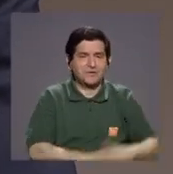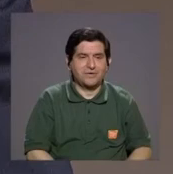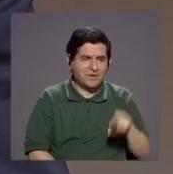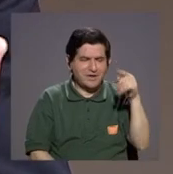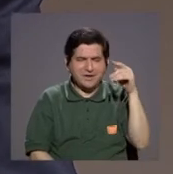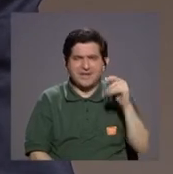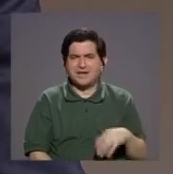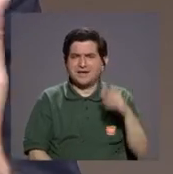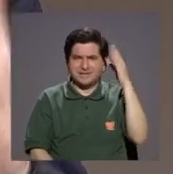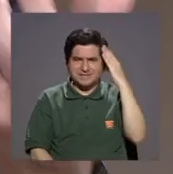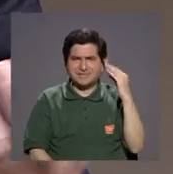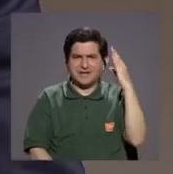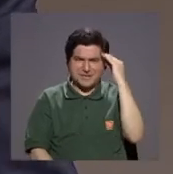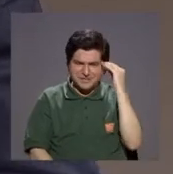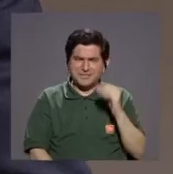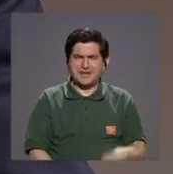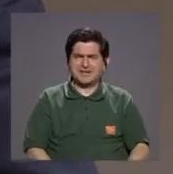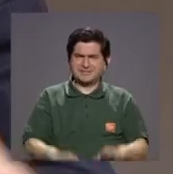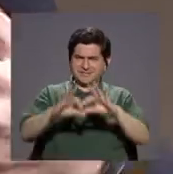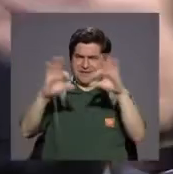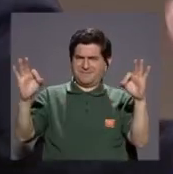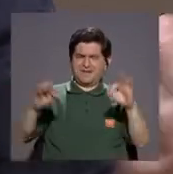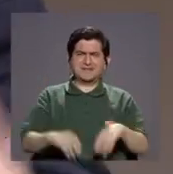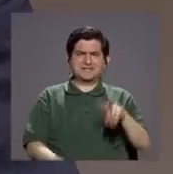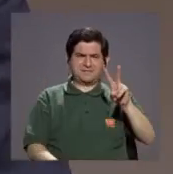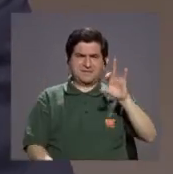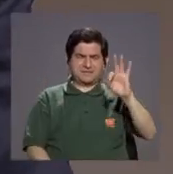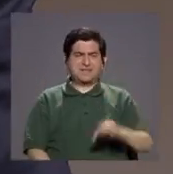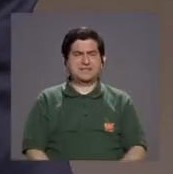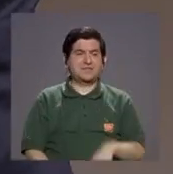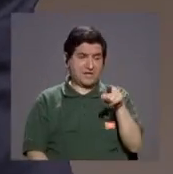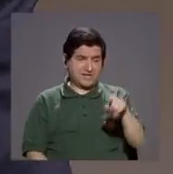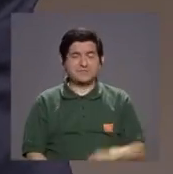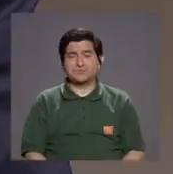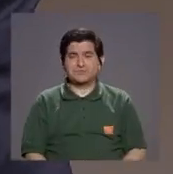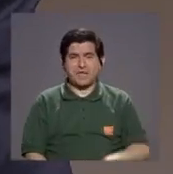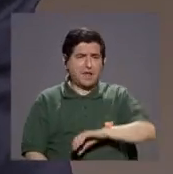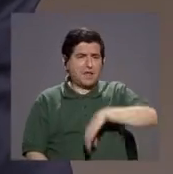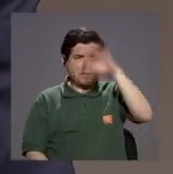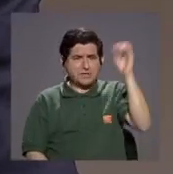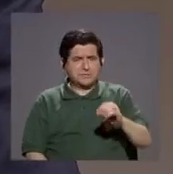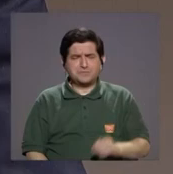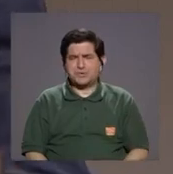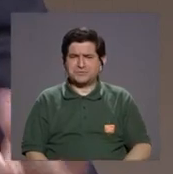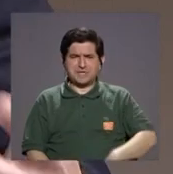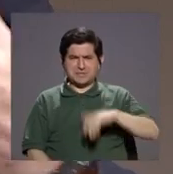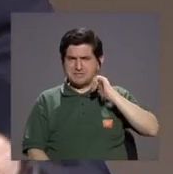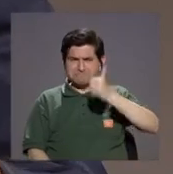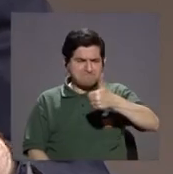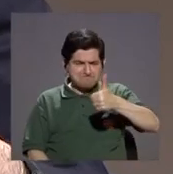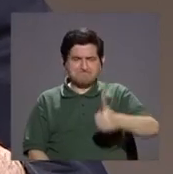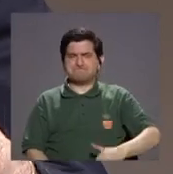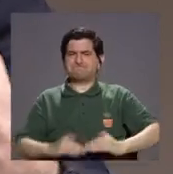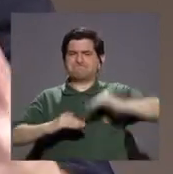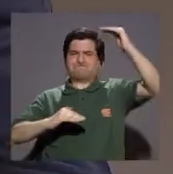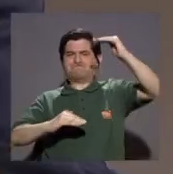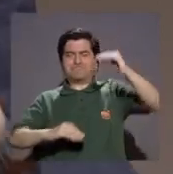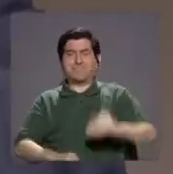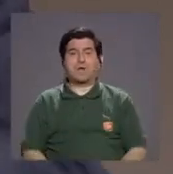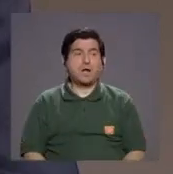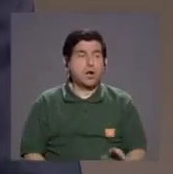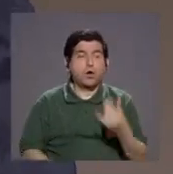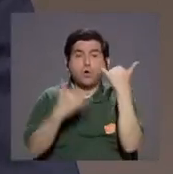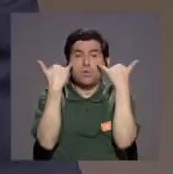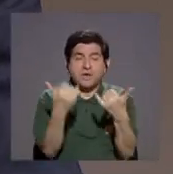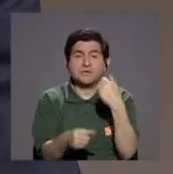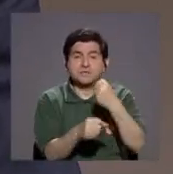una anécdota que se nos quedó esa frase de vicente fox es que el porcentaje de bateo de ustedes es muy alto ahora hay muchachos inclusive que hoy